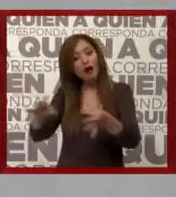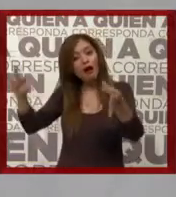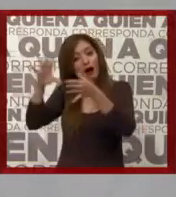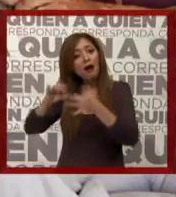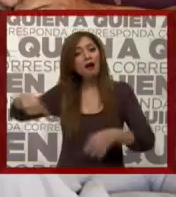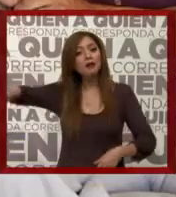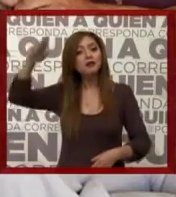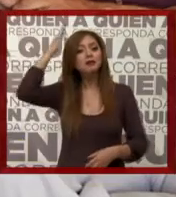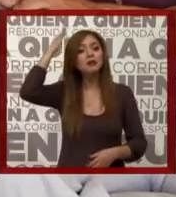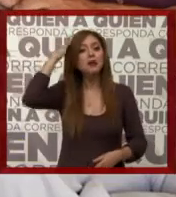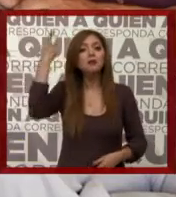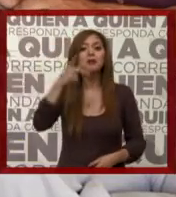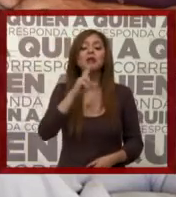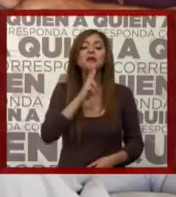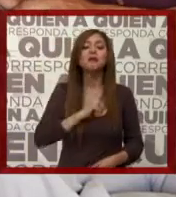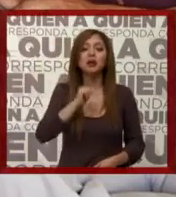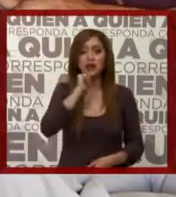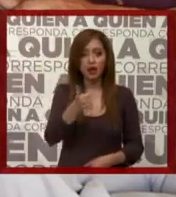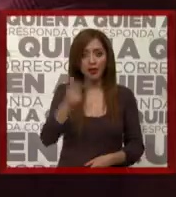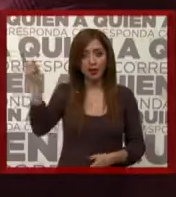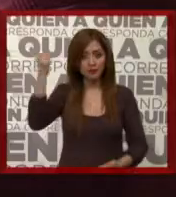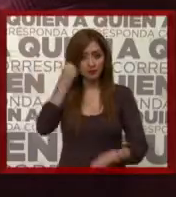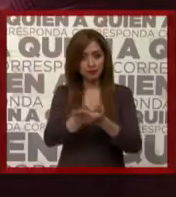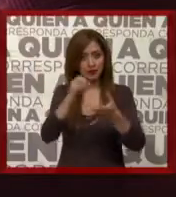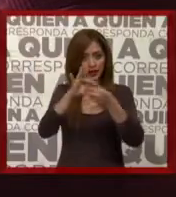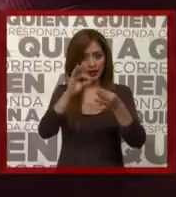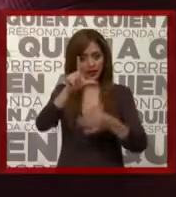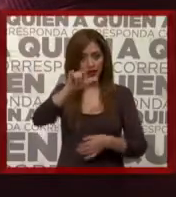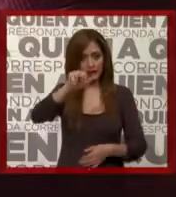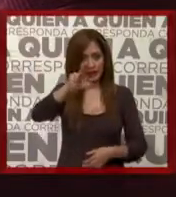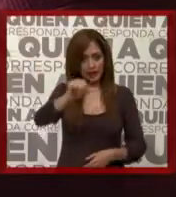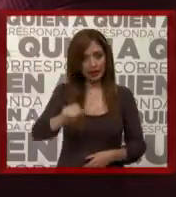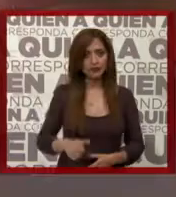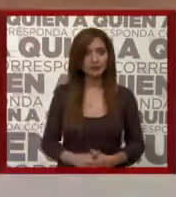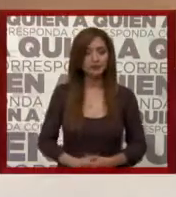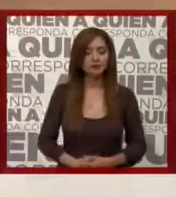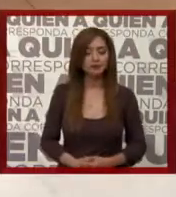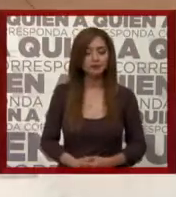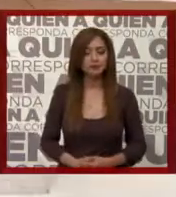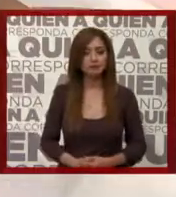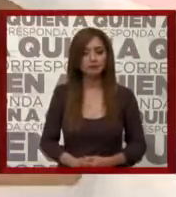la autoridad. Para quien corresponda, Lina López Soto.